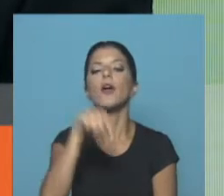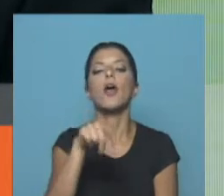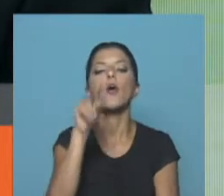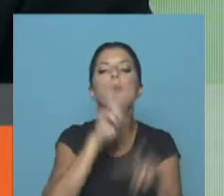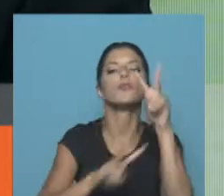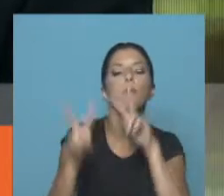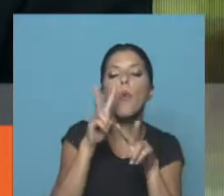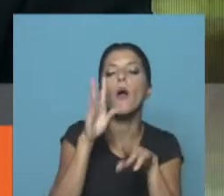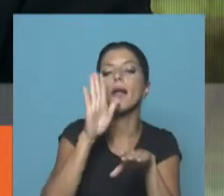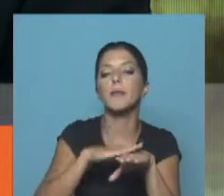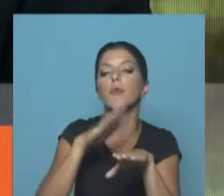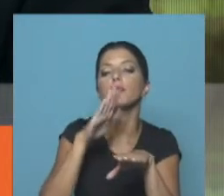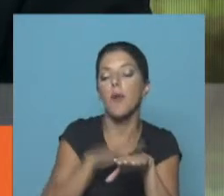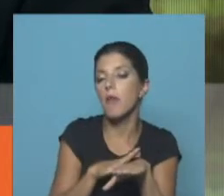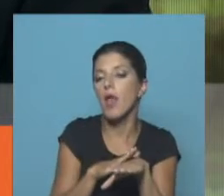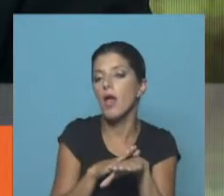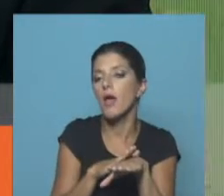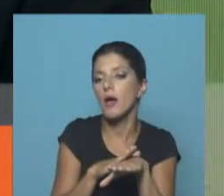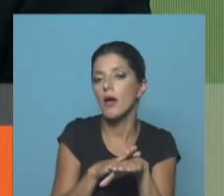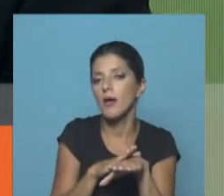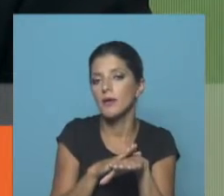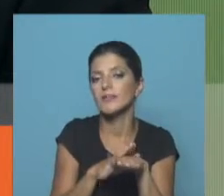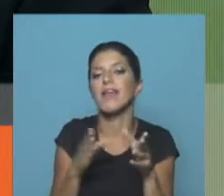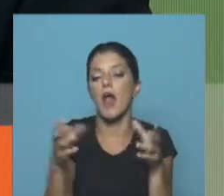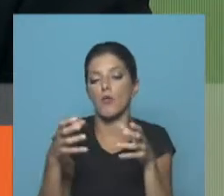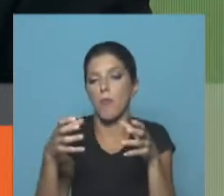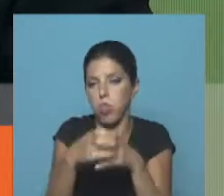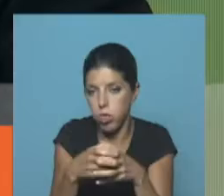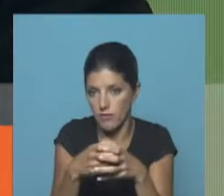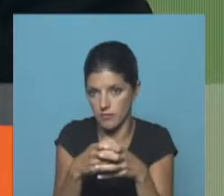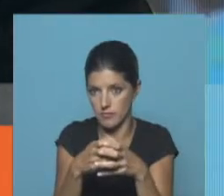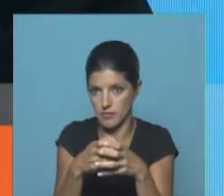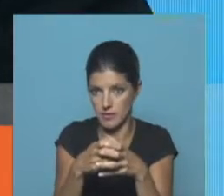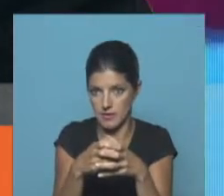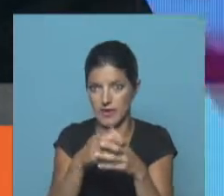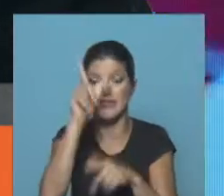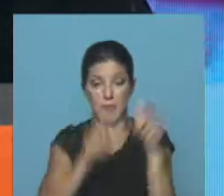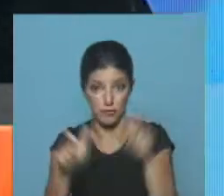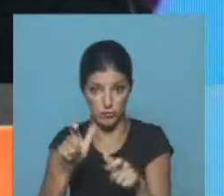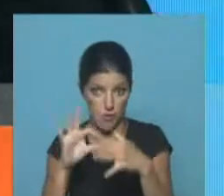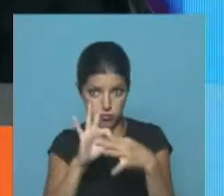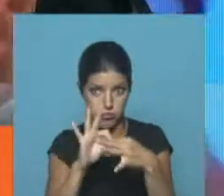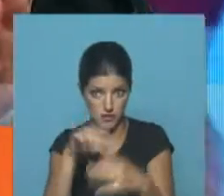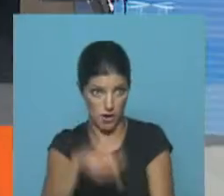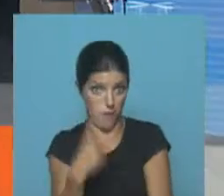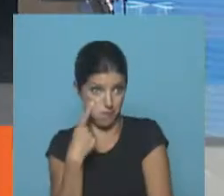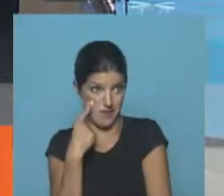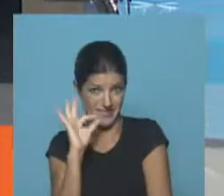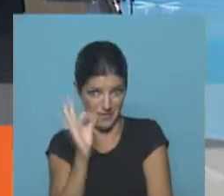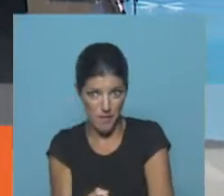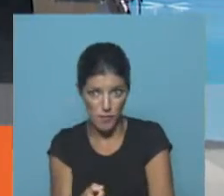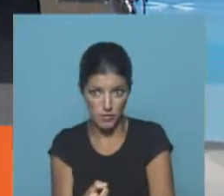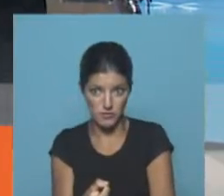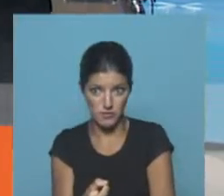chivo expiatorio a su base minoritaria que tiene él, de gente bastante radical, que se descubrió que existían, porque